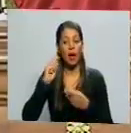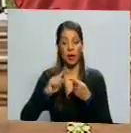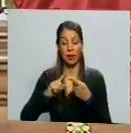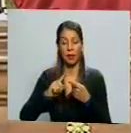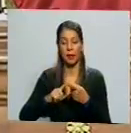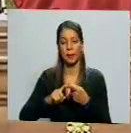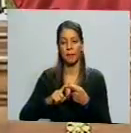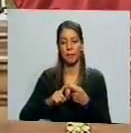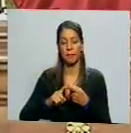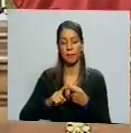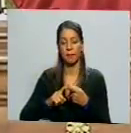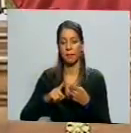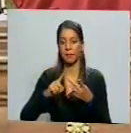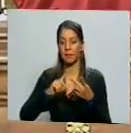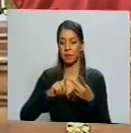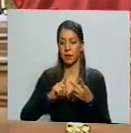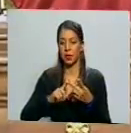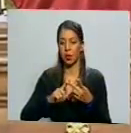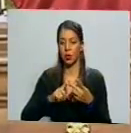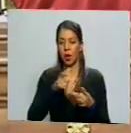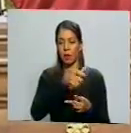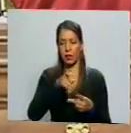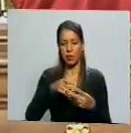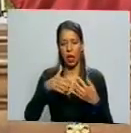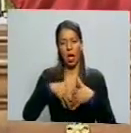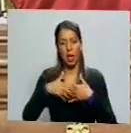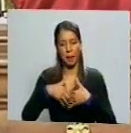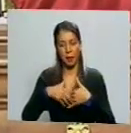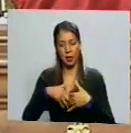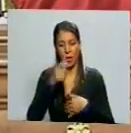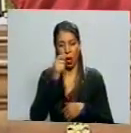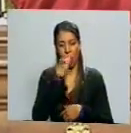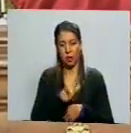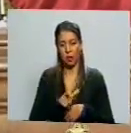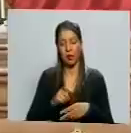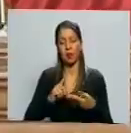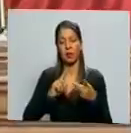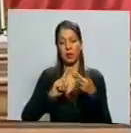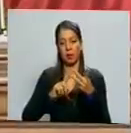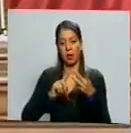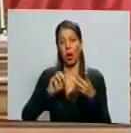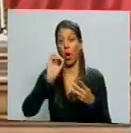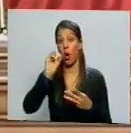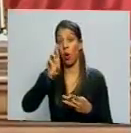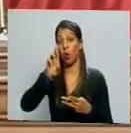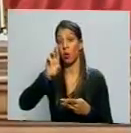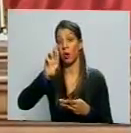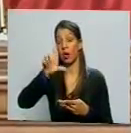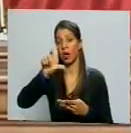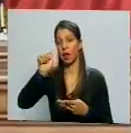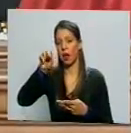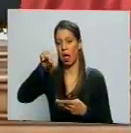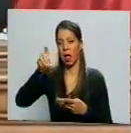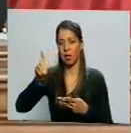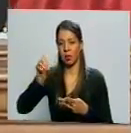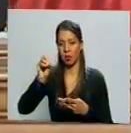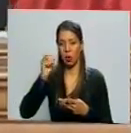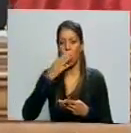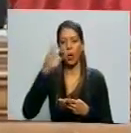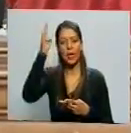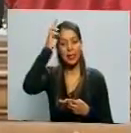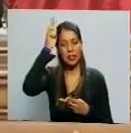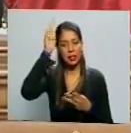Caridad, por el sector empresarios Orlando José Camacho y por el sector indígenas Clara Josefina